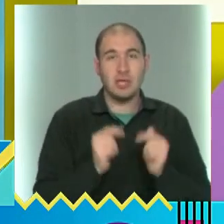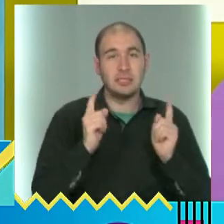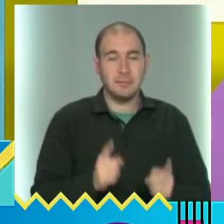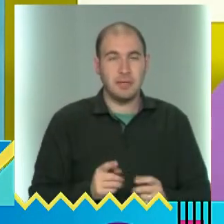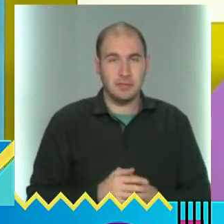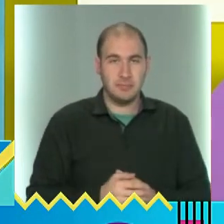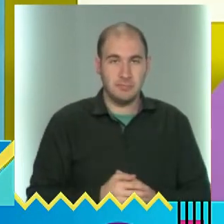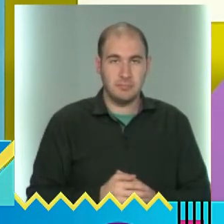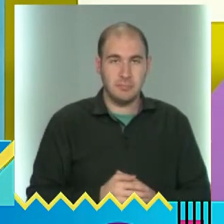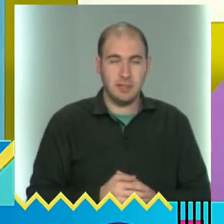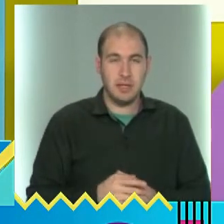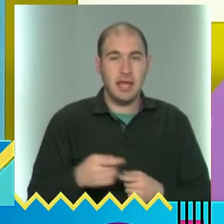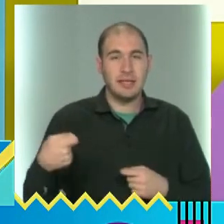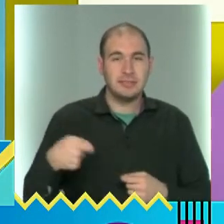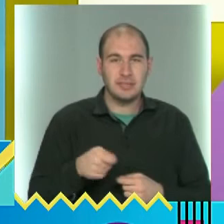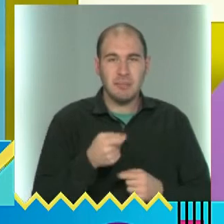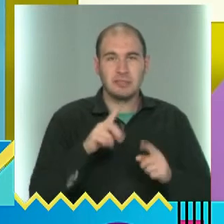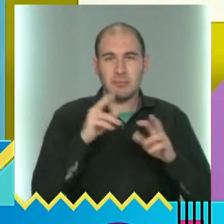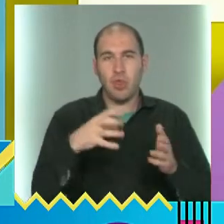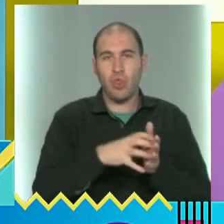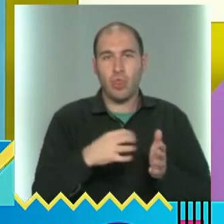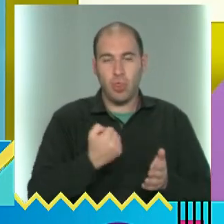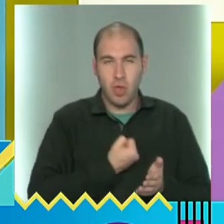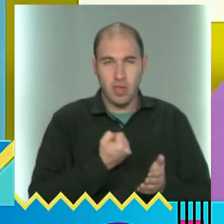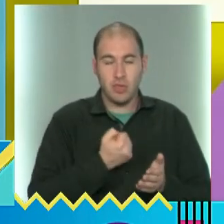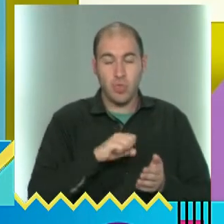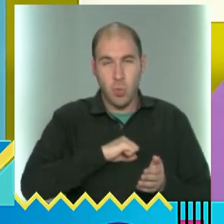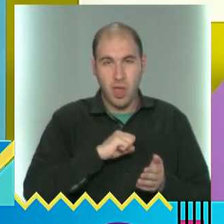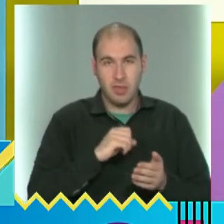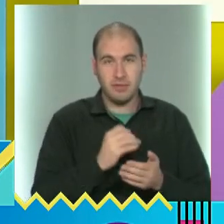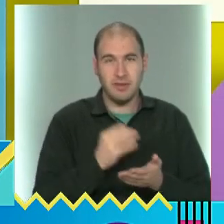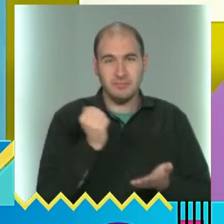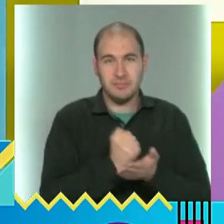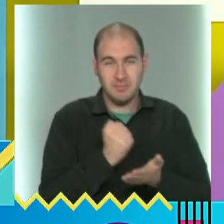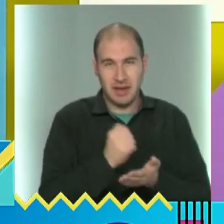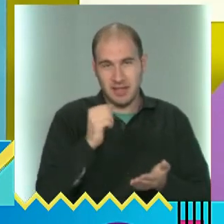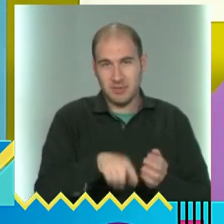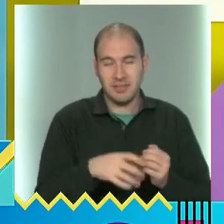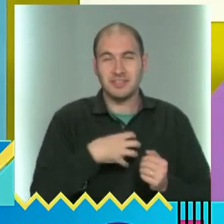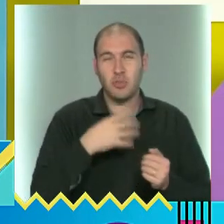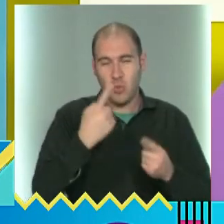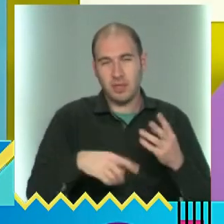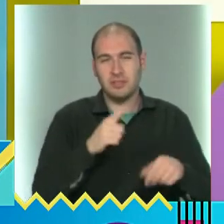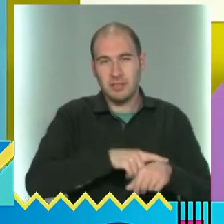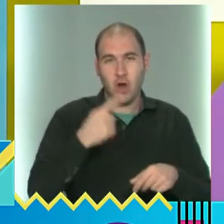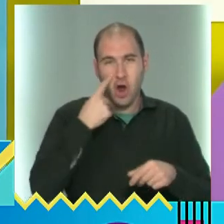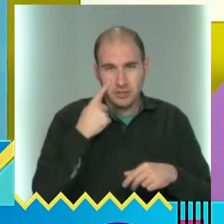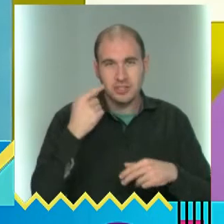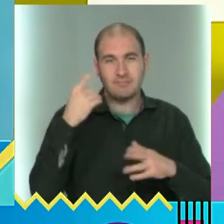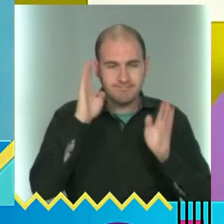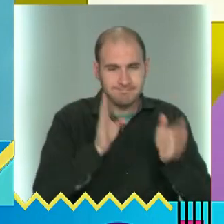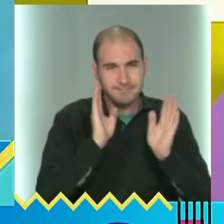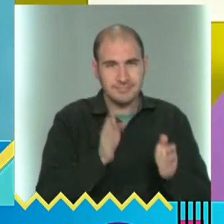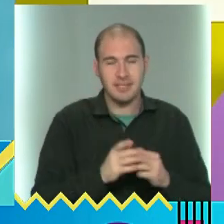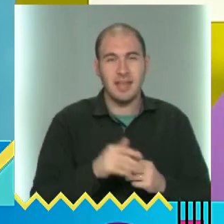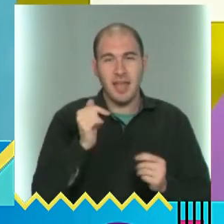supuesto los trámites en cuanto al patentamiento y proteger a aquellas personas que han puesto su conocimiento, su tiempo y su dedicación a